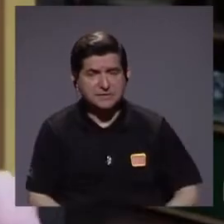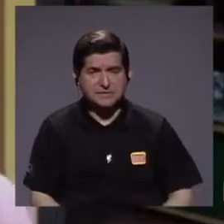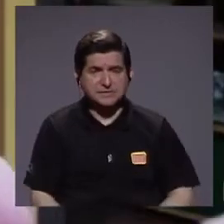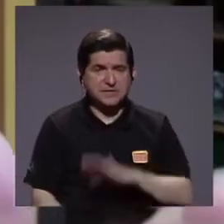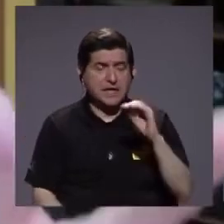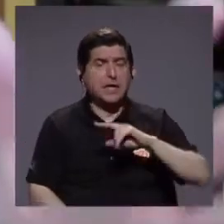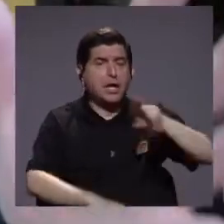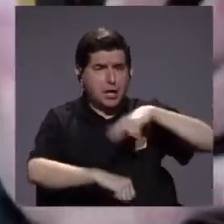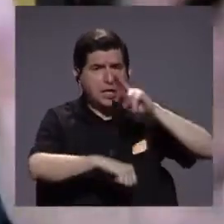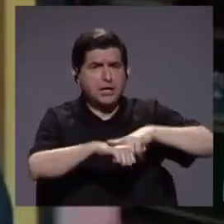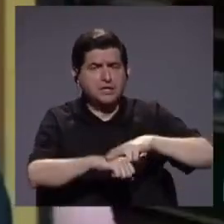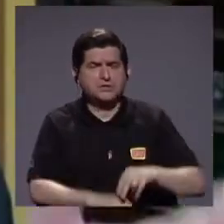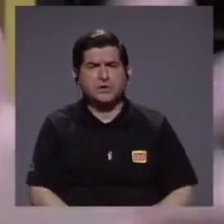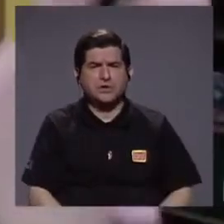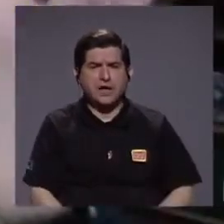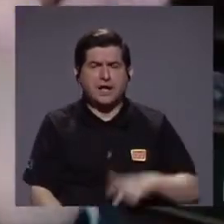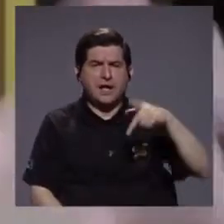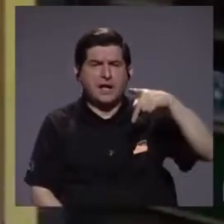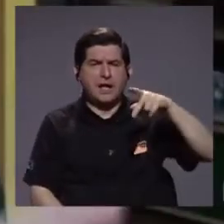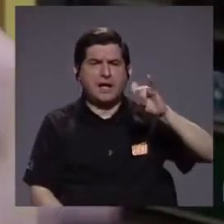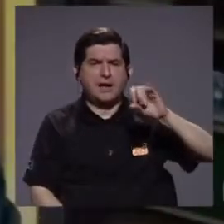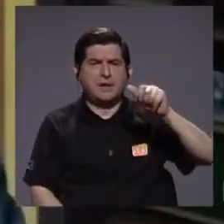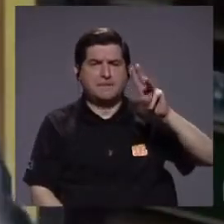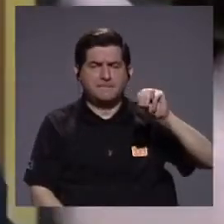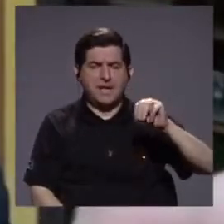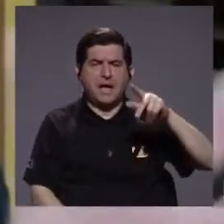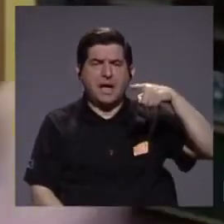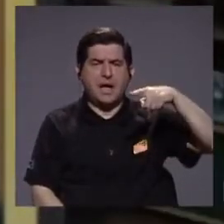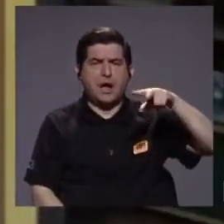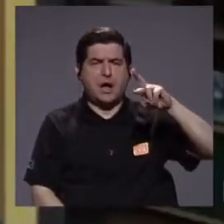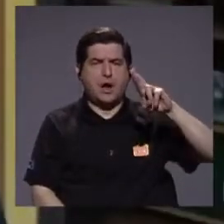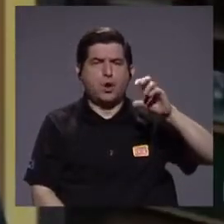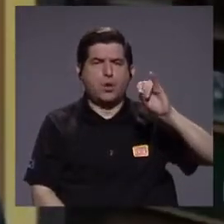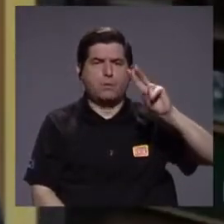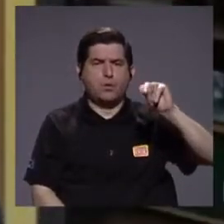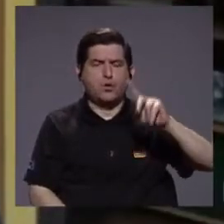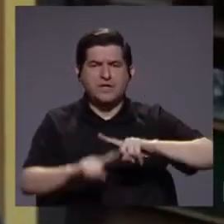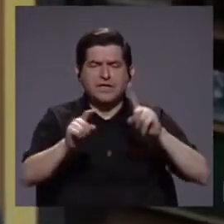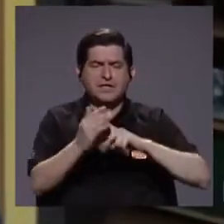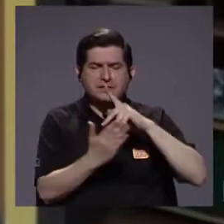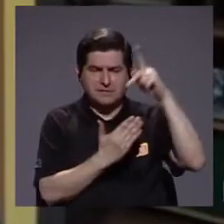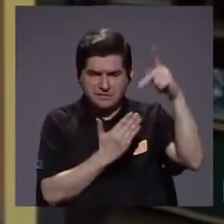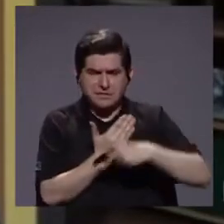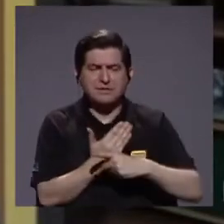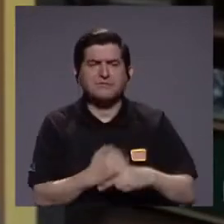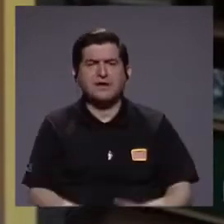nivel nacional, queremos ver el PIAN, queremos ver el PROIN, queremos ver muchos otros programas